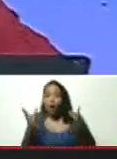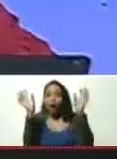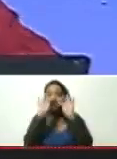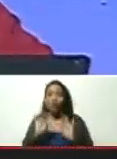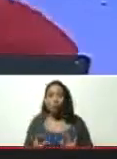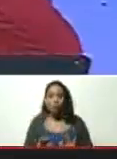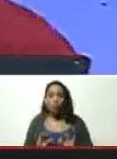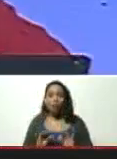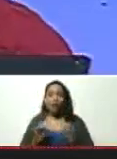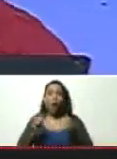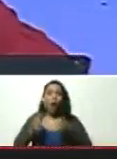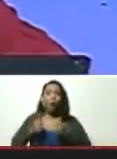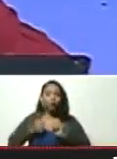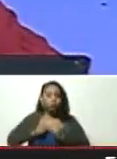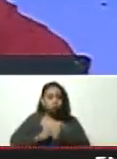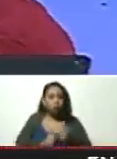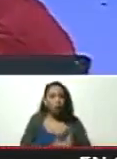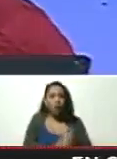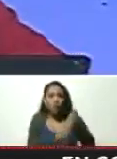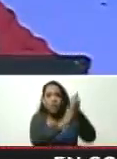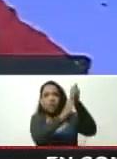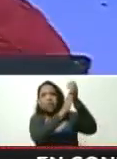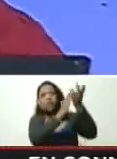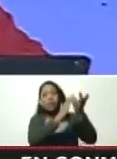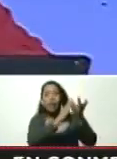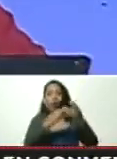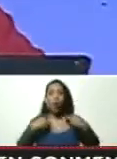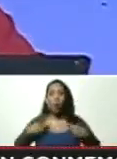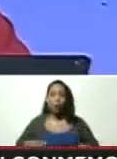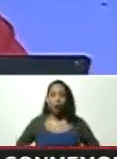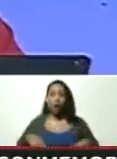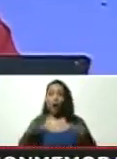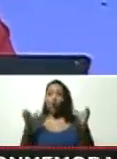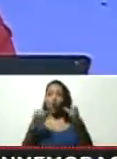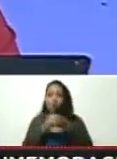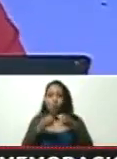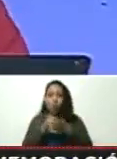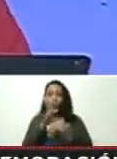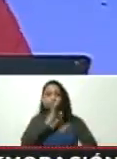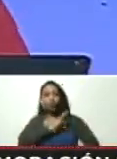de conducción colectiva, de conducción socialista.